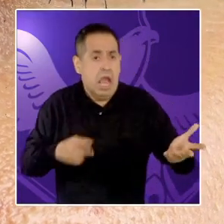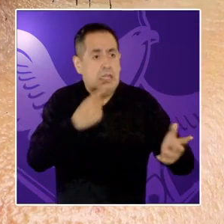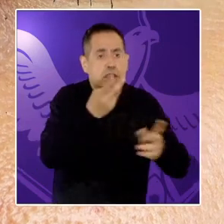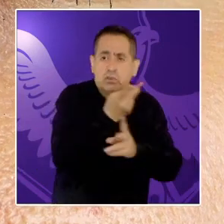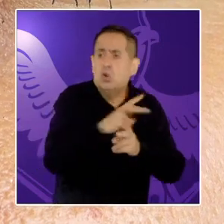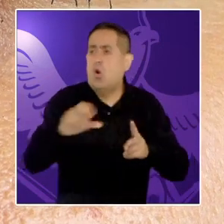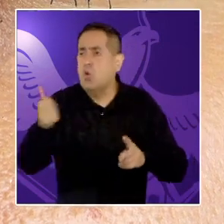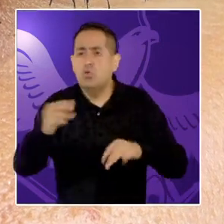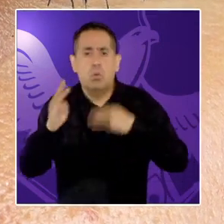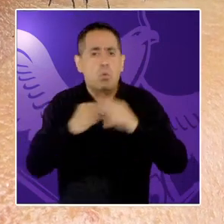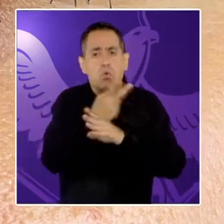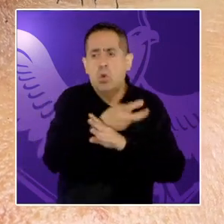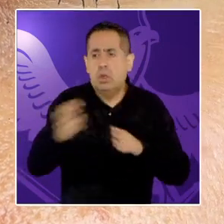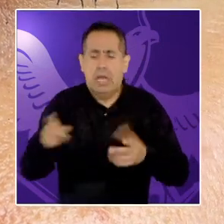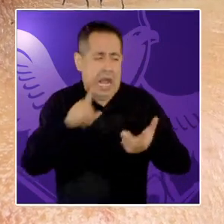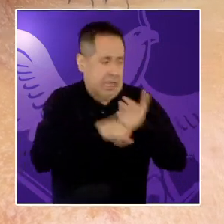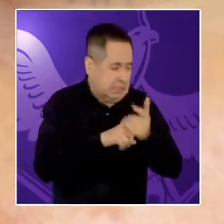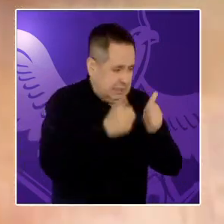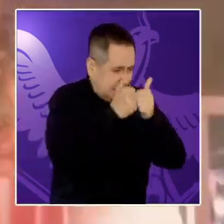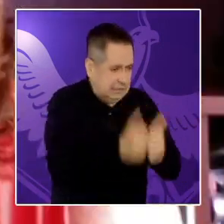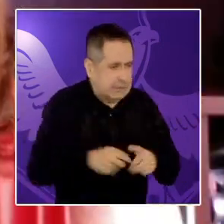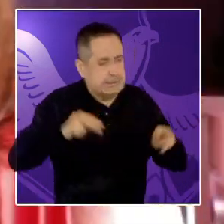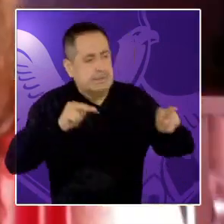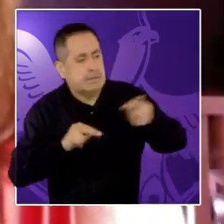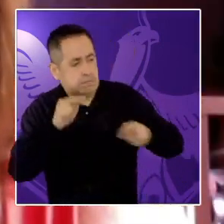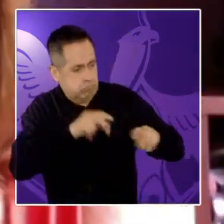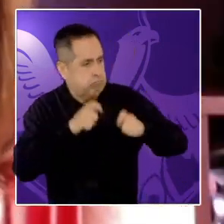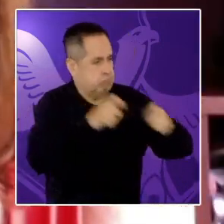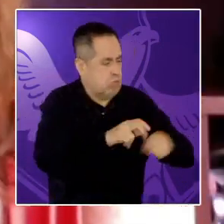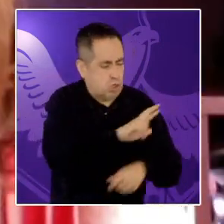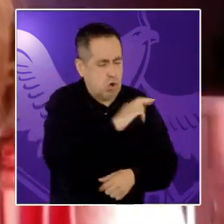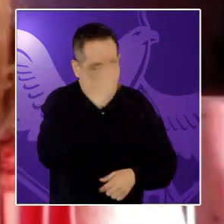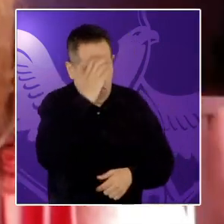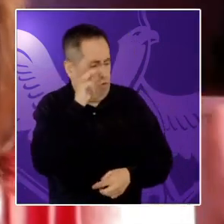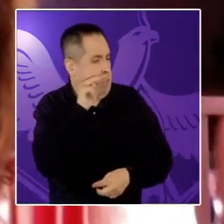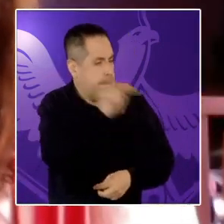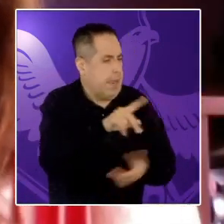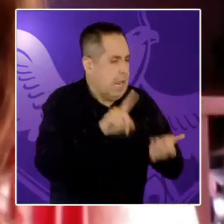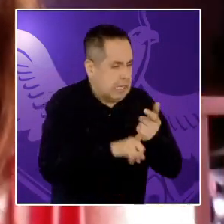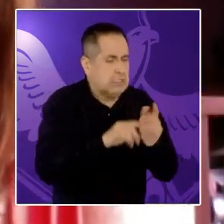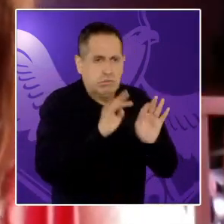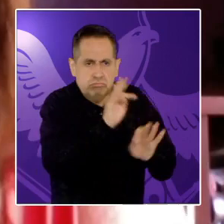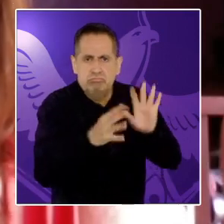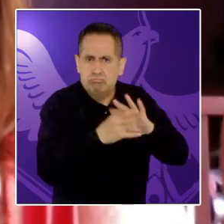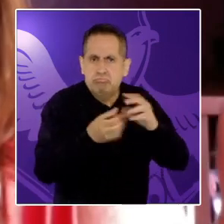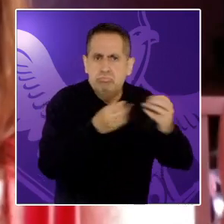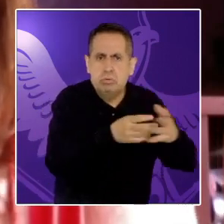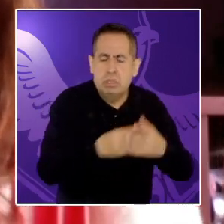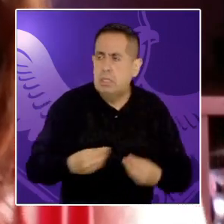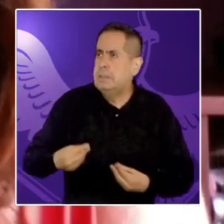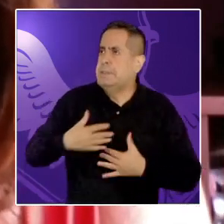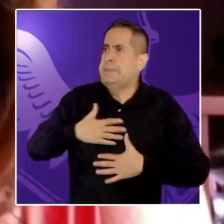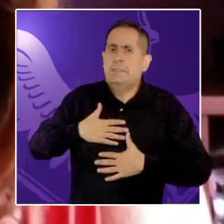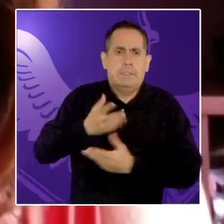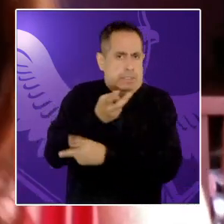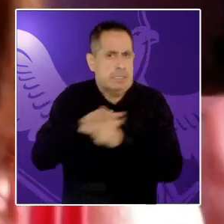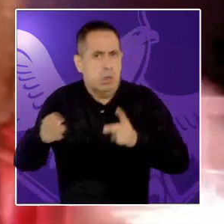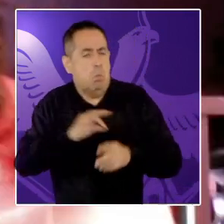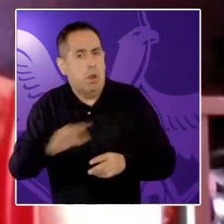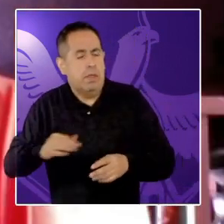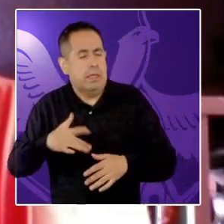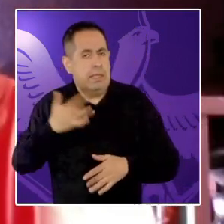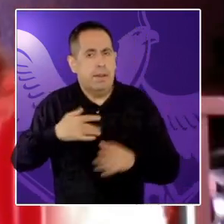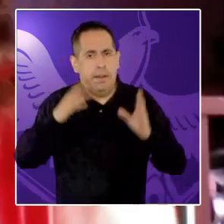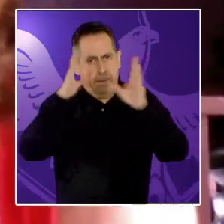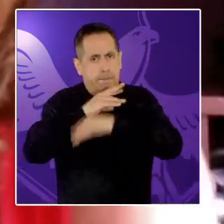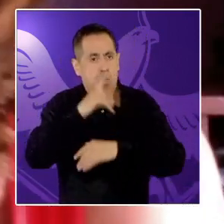libertad y porvenir. El mundo alternativo que las mujeres pueden construir dentro, cuando hay una institución que las mire y reconoce su vulnerabilidad